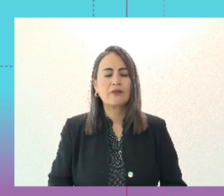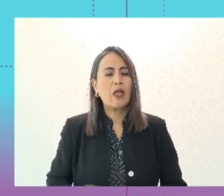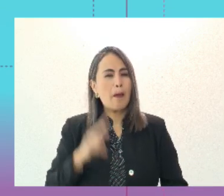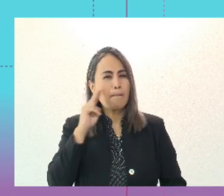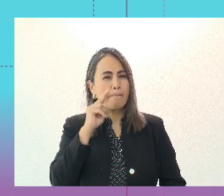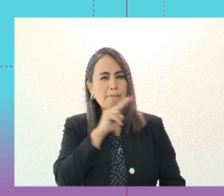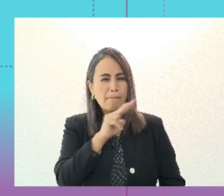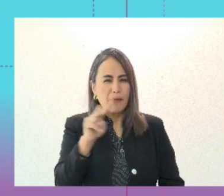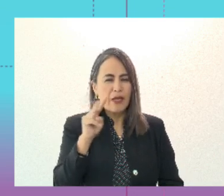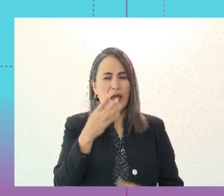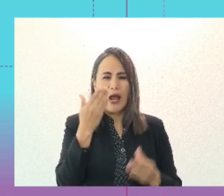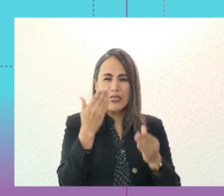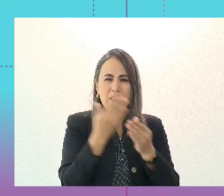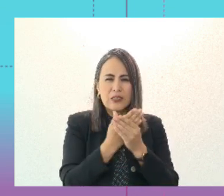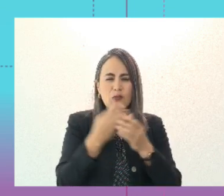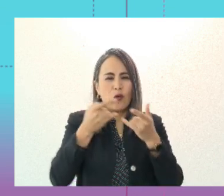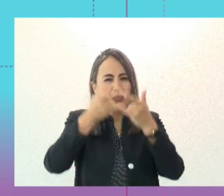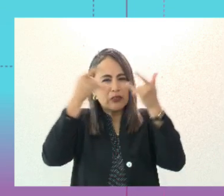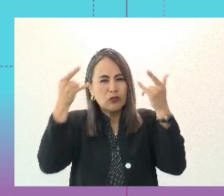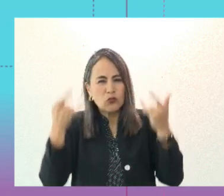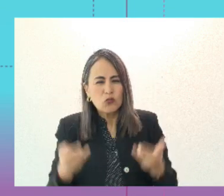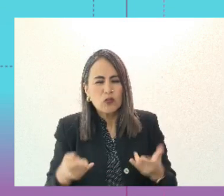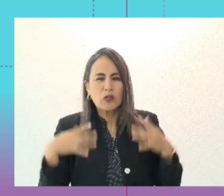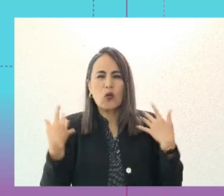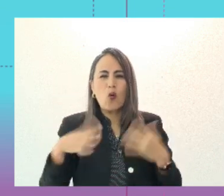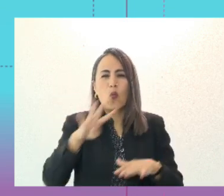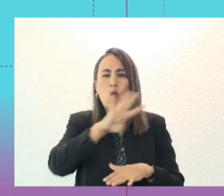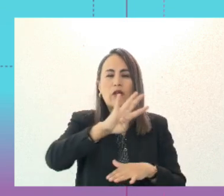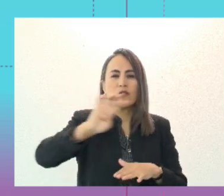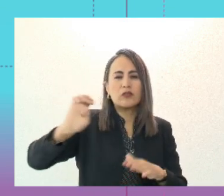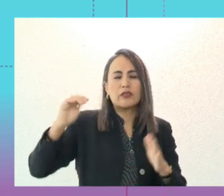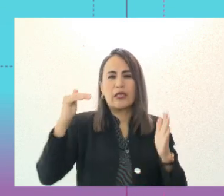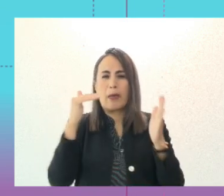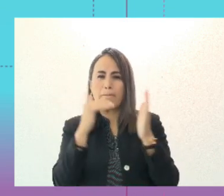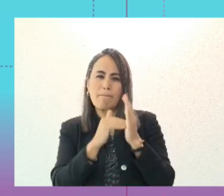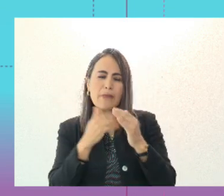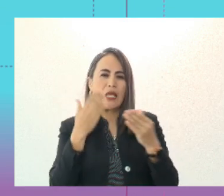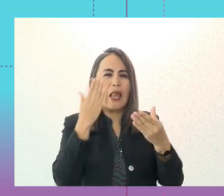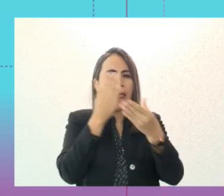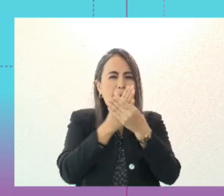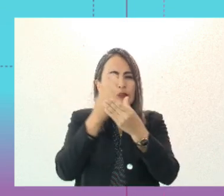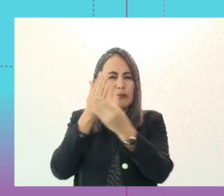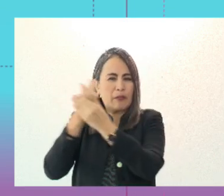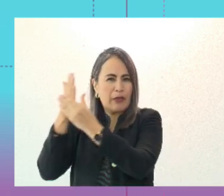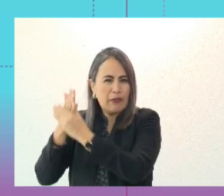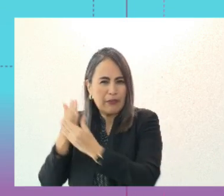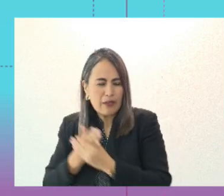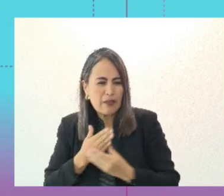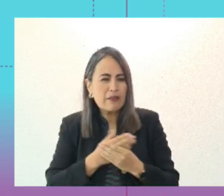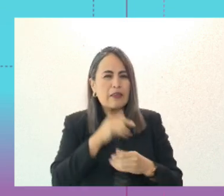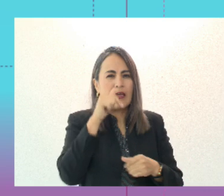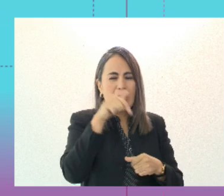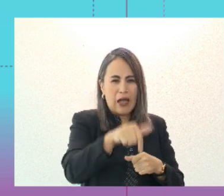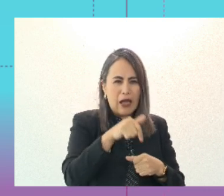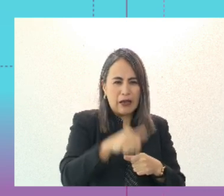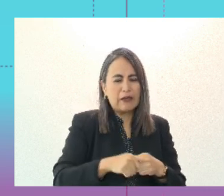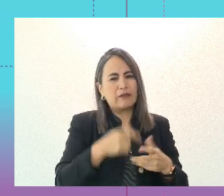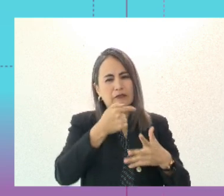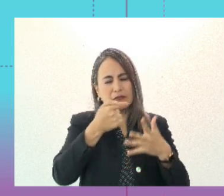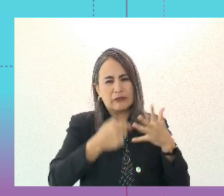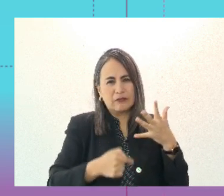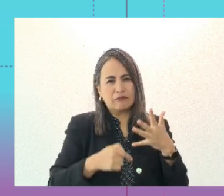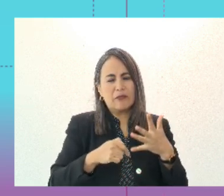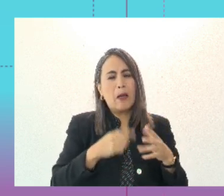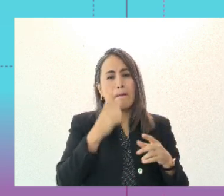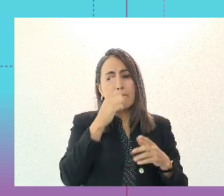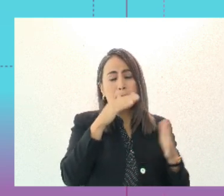Conservamos en nuestro archivo histórico más de 400.000 expedientes que cuentan la historia de 17 fondos documentales